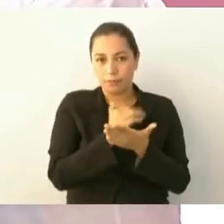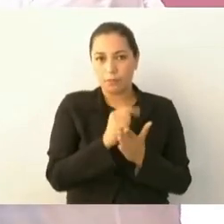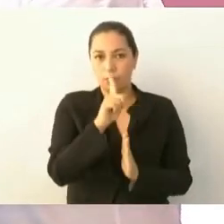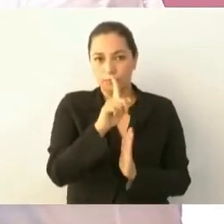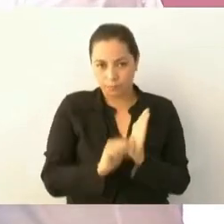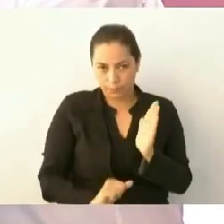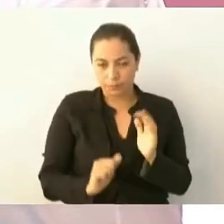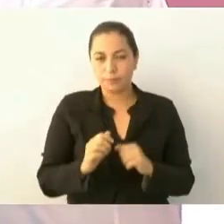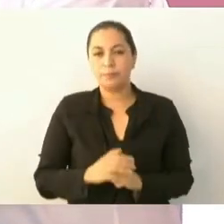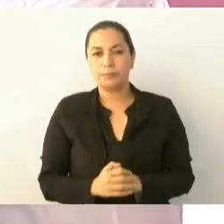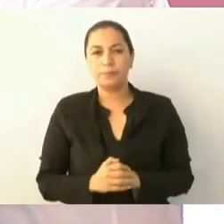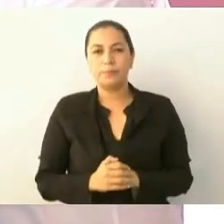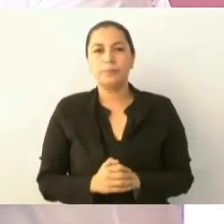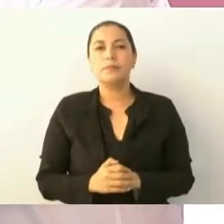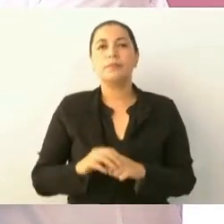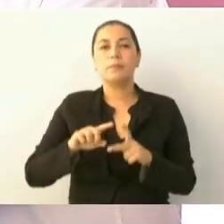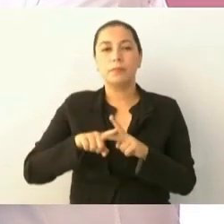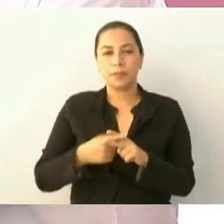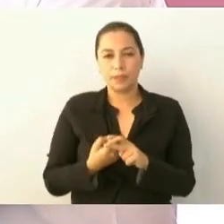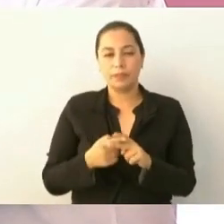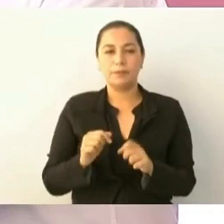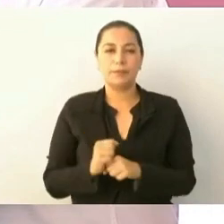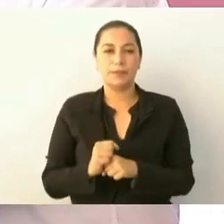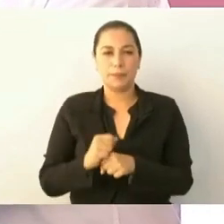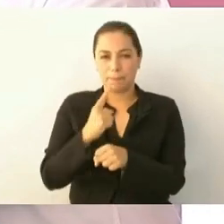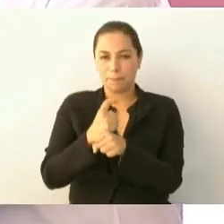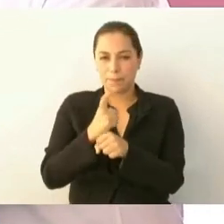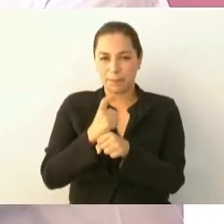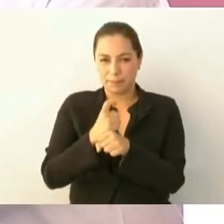A partir del día primero van a ser